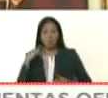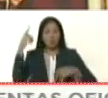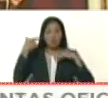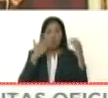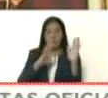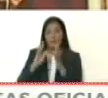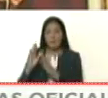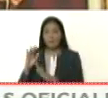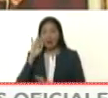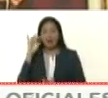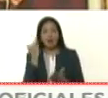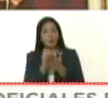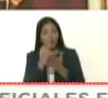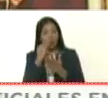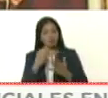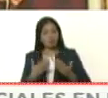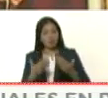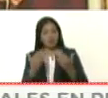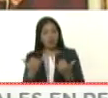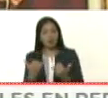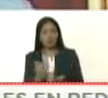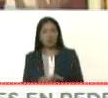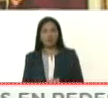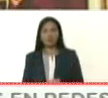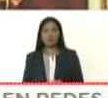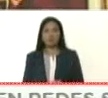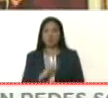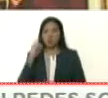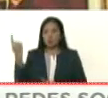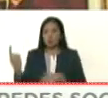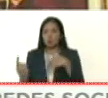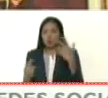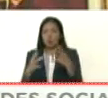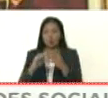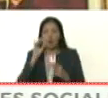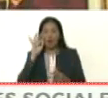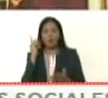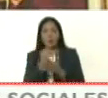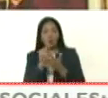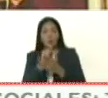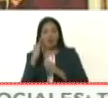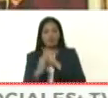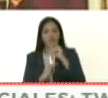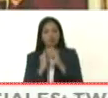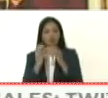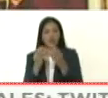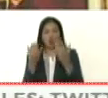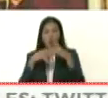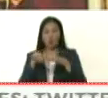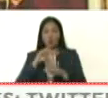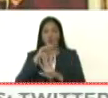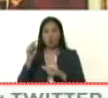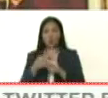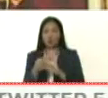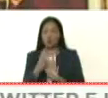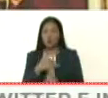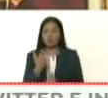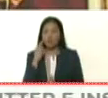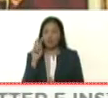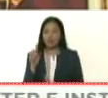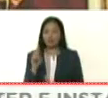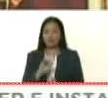Las pruebas están saliendo por aquí, por allá, en el exterior, a nivel interno. Yo quisiera que el